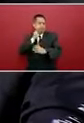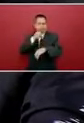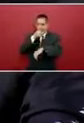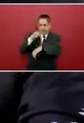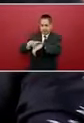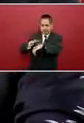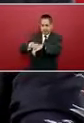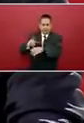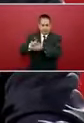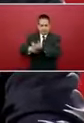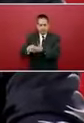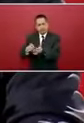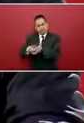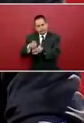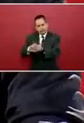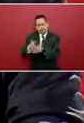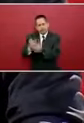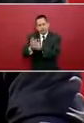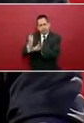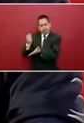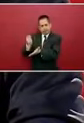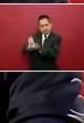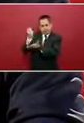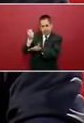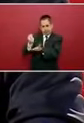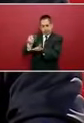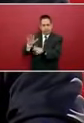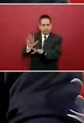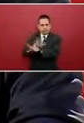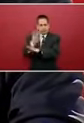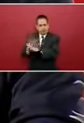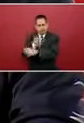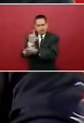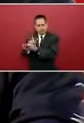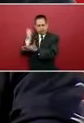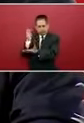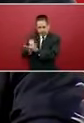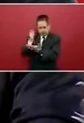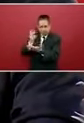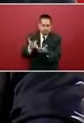a los legisladores que ya aprueben las reformas,